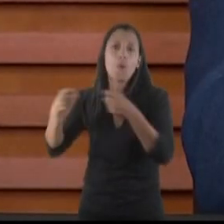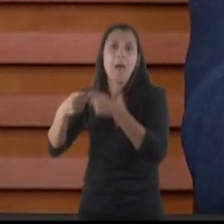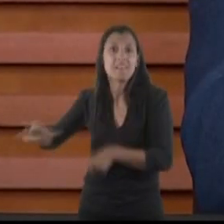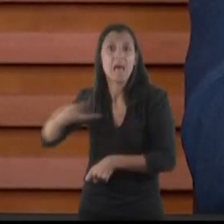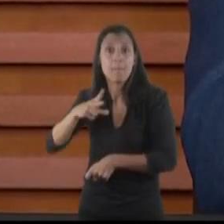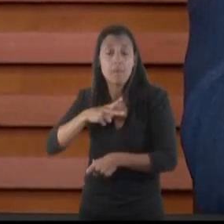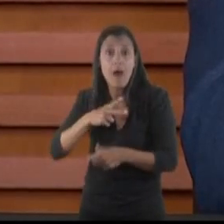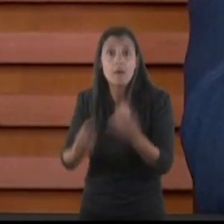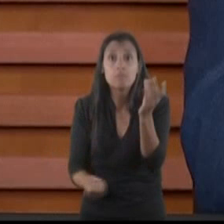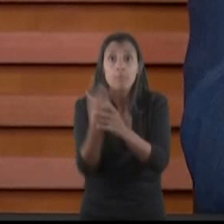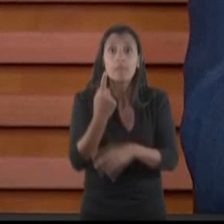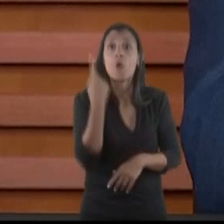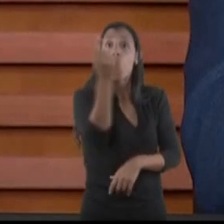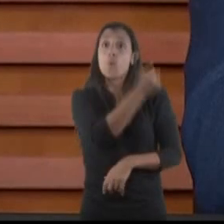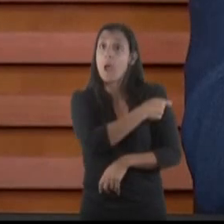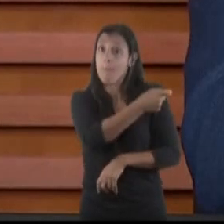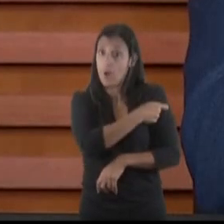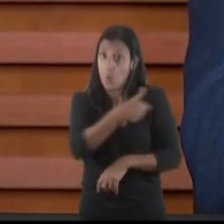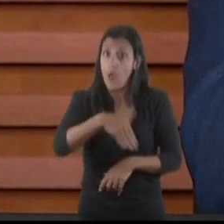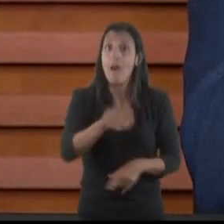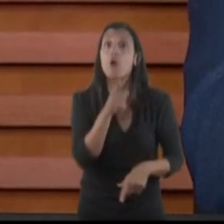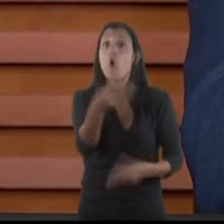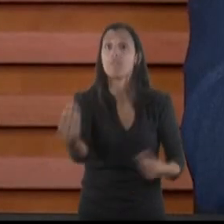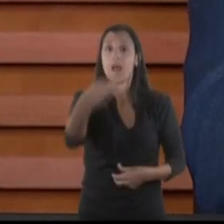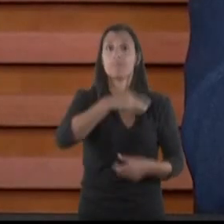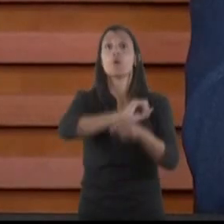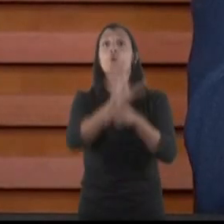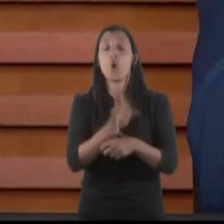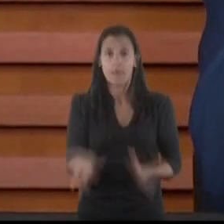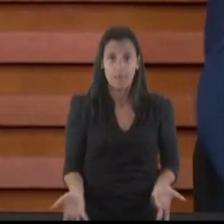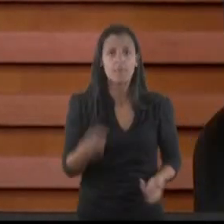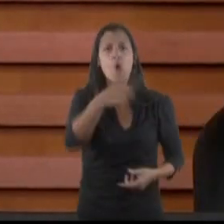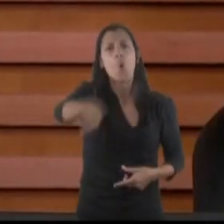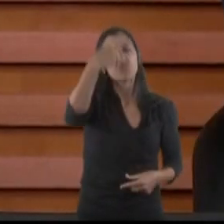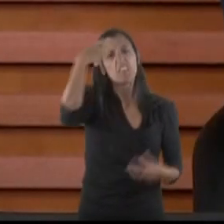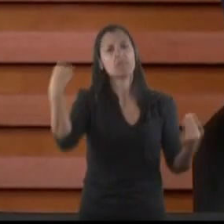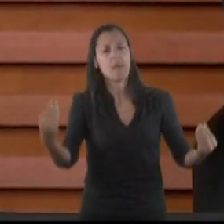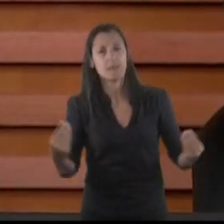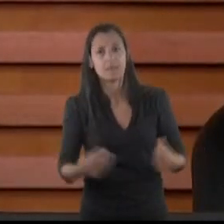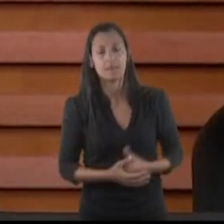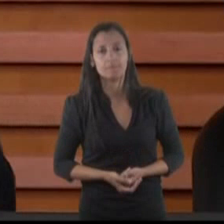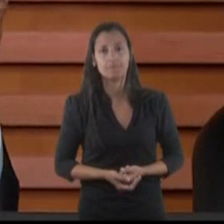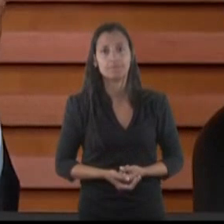una de las 2 vacunas que vamos a tener contra el COVID. Y esto ustedes dirán,